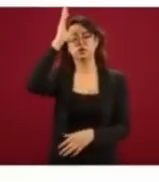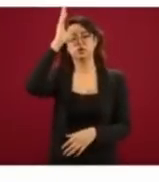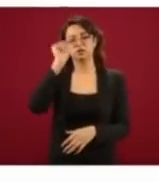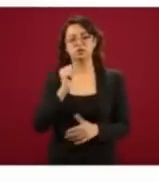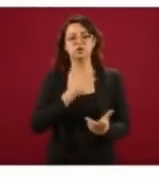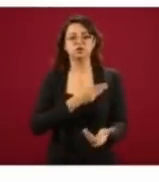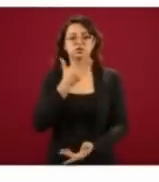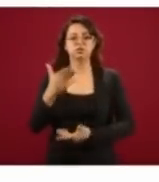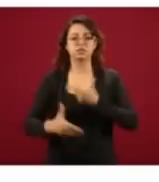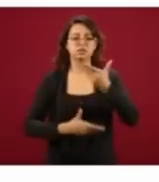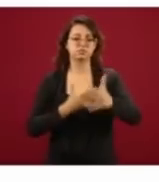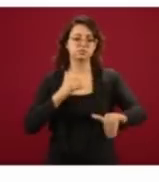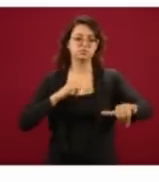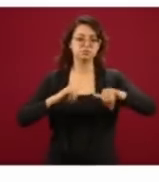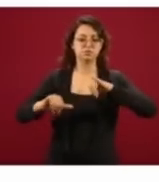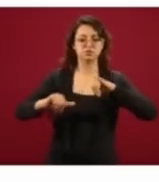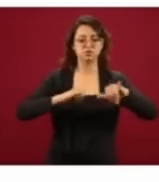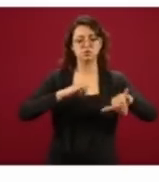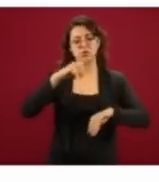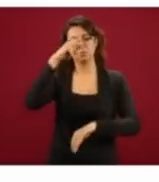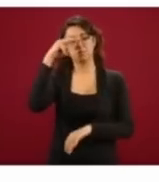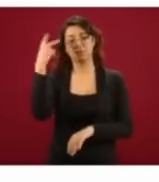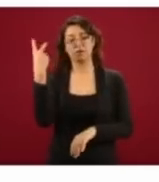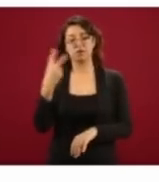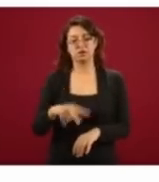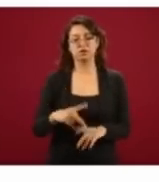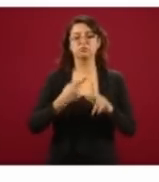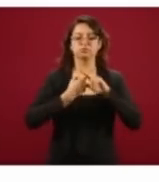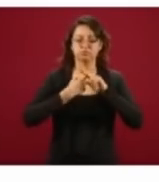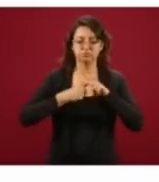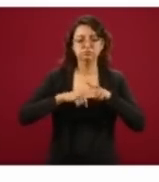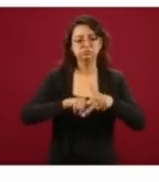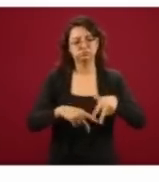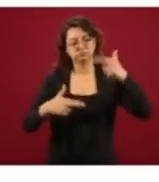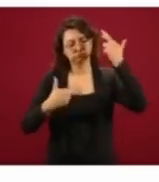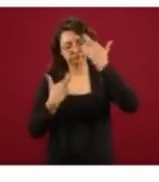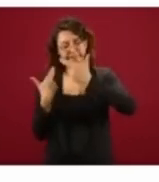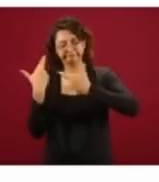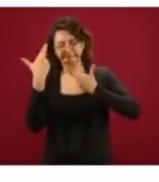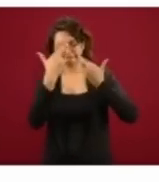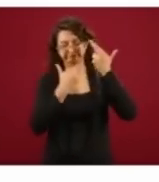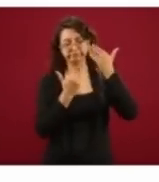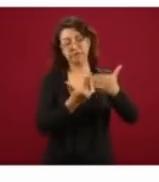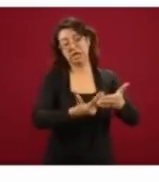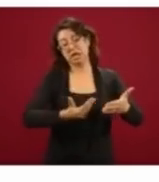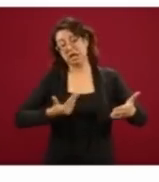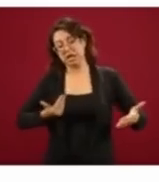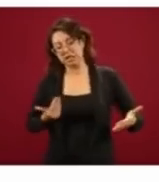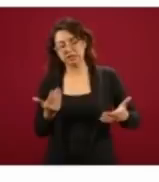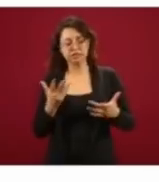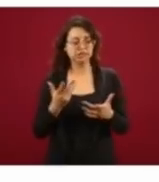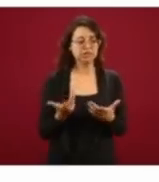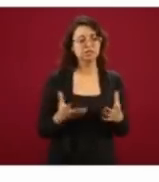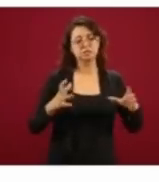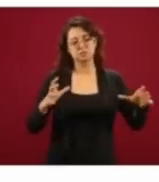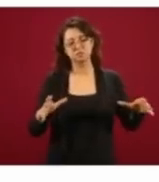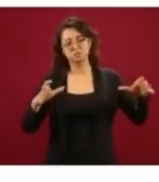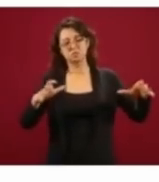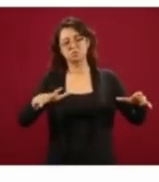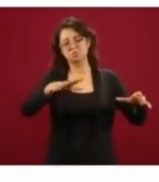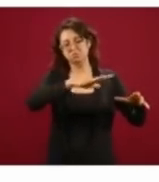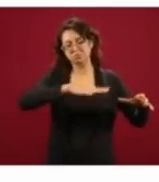Geológico Mexicano para iniciar justamente con todos estos estudios preliminares para determinar la